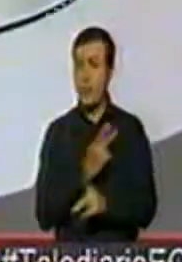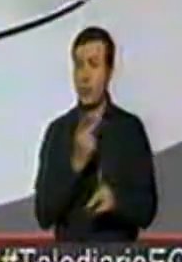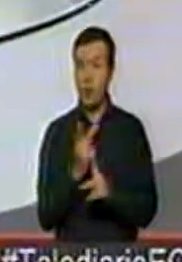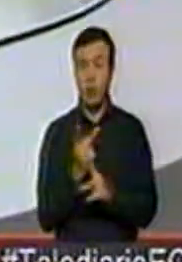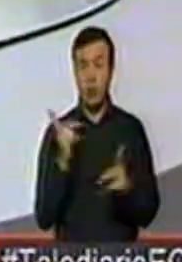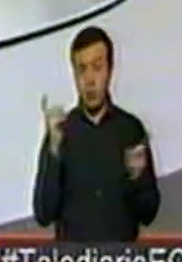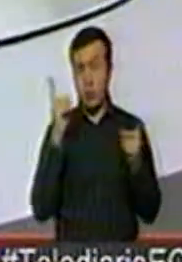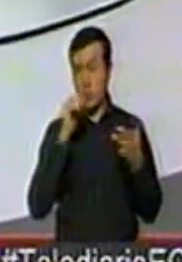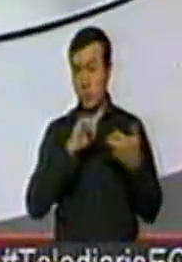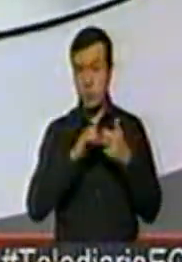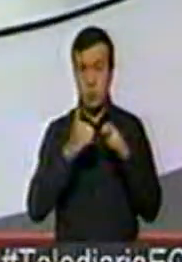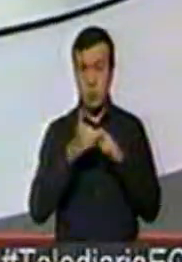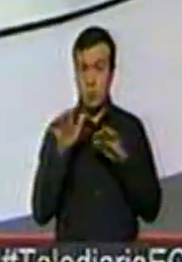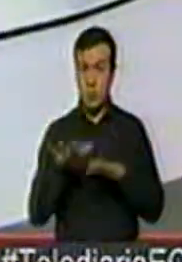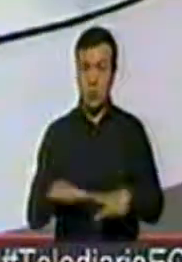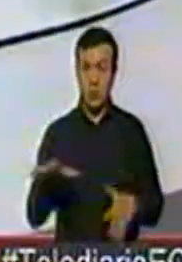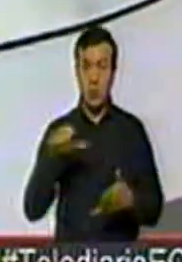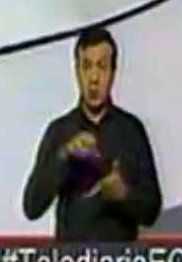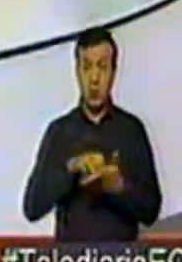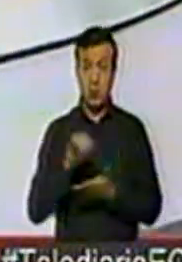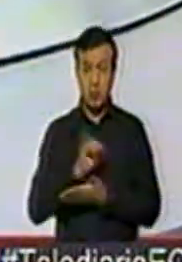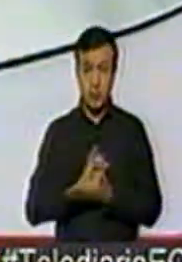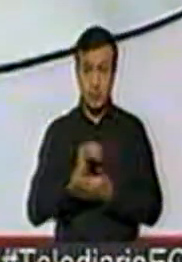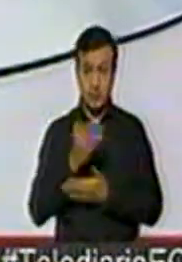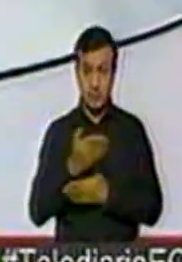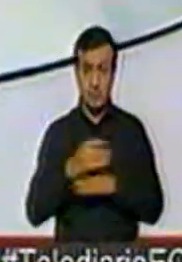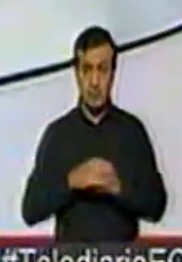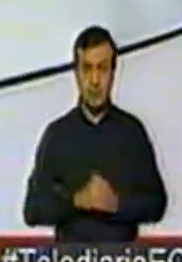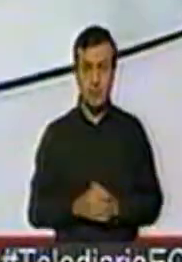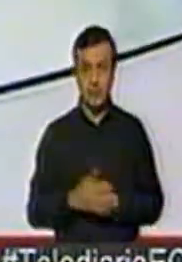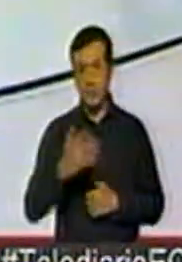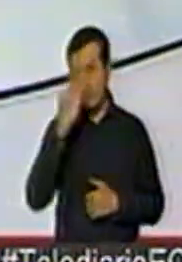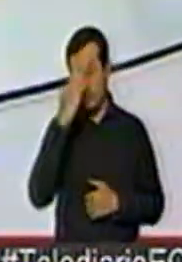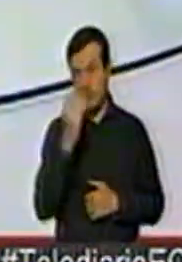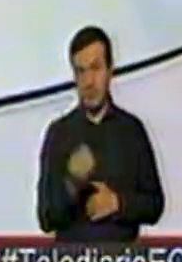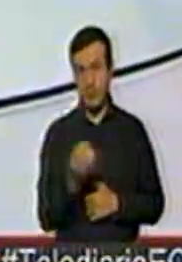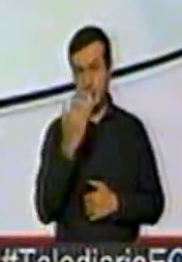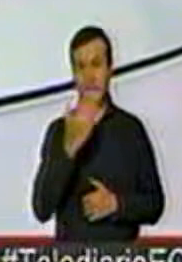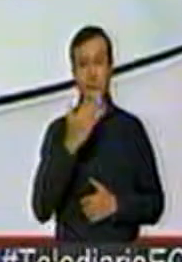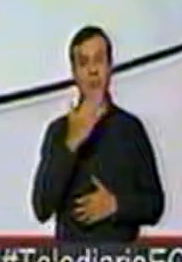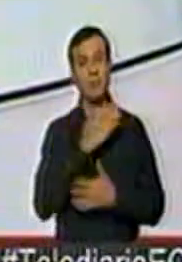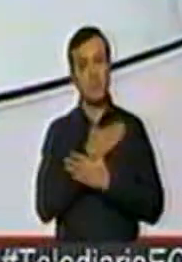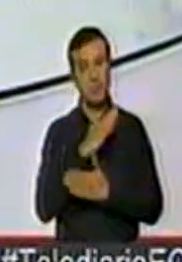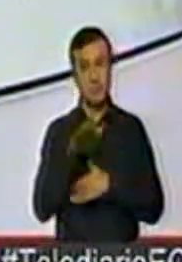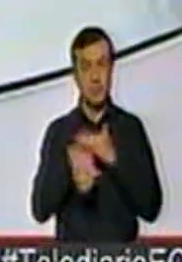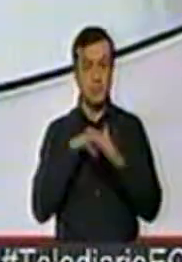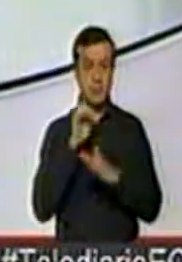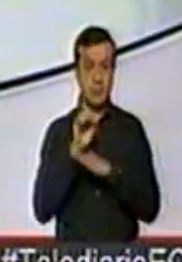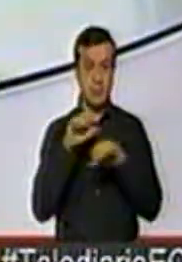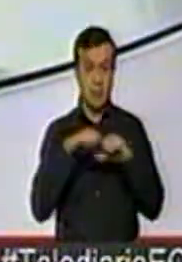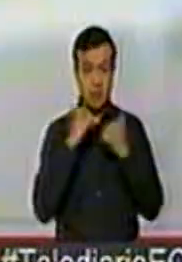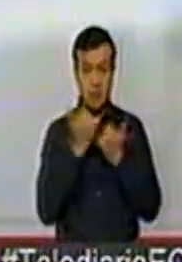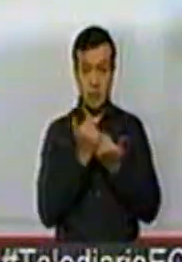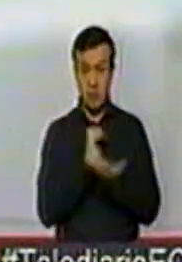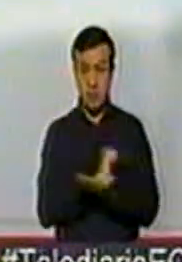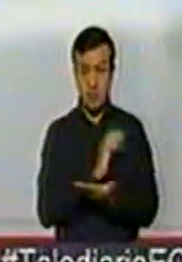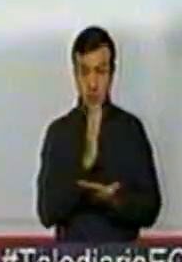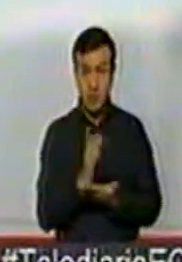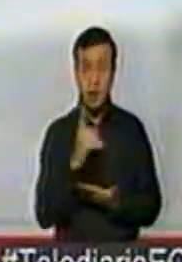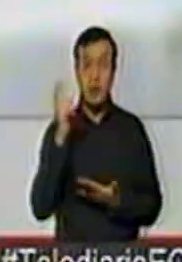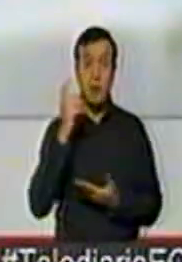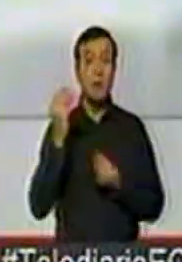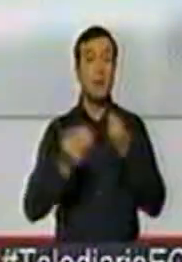ilícitos que están sucediendo en la provincia de Imbabura. Buenos días, Sofía. Un gran saludo a todos los ecuatorianos. Bueno, desde la Asamblea Nacional se requiere